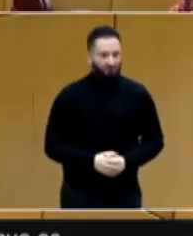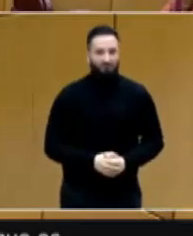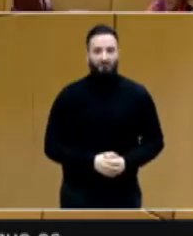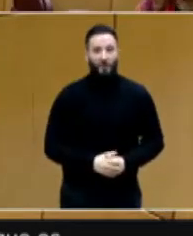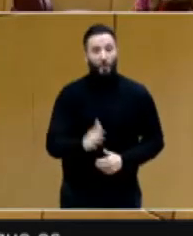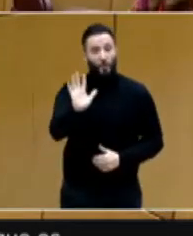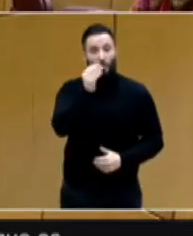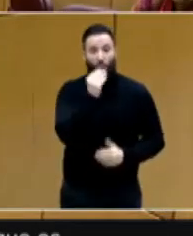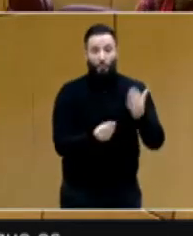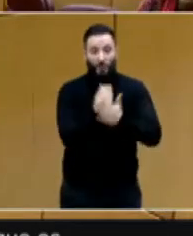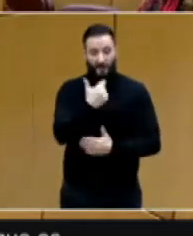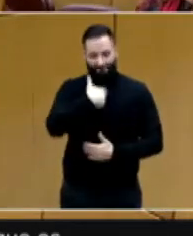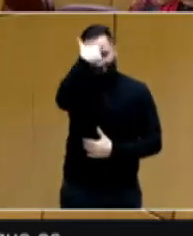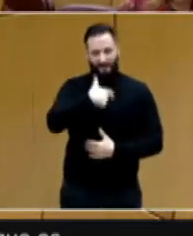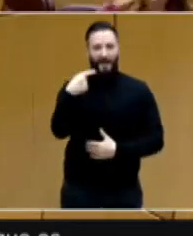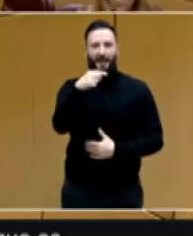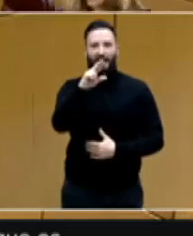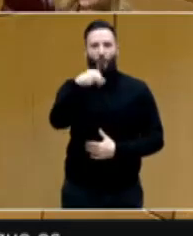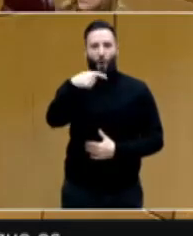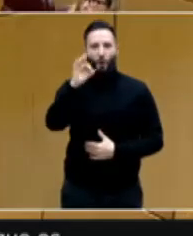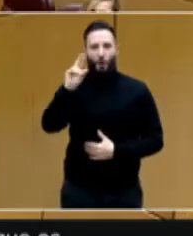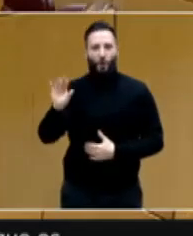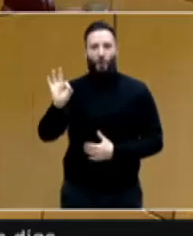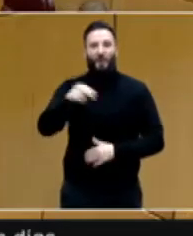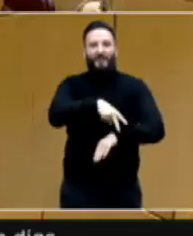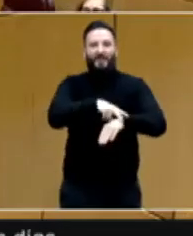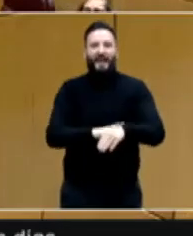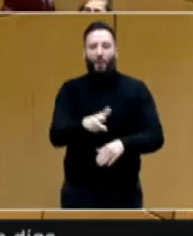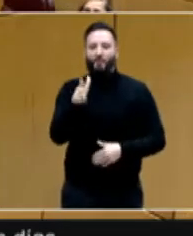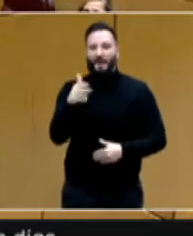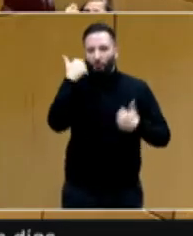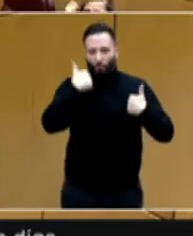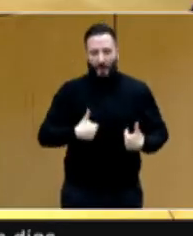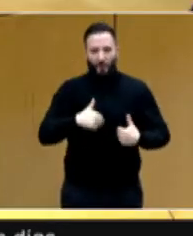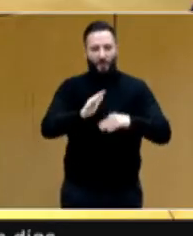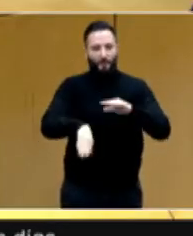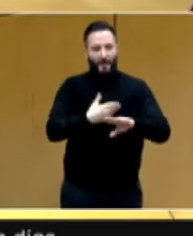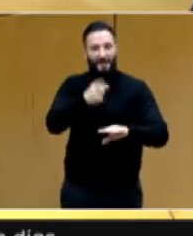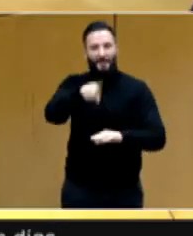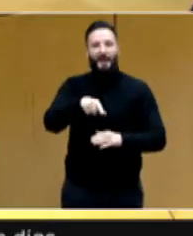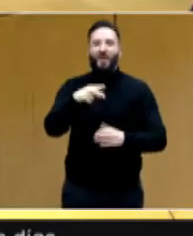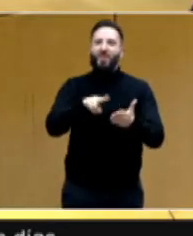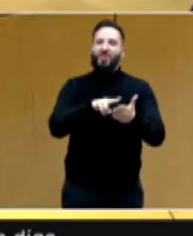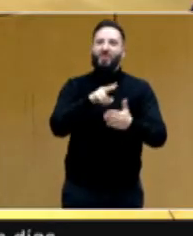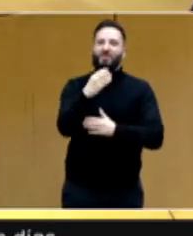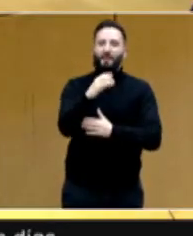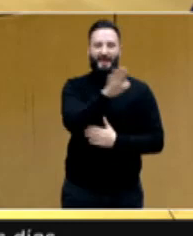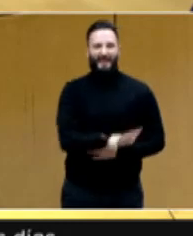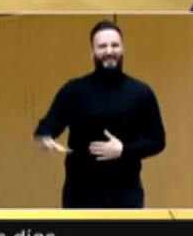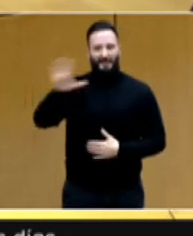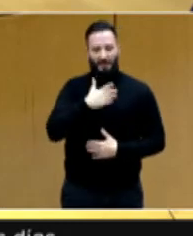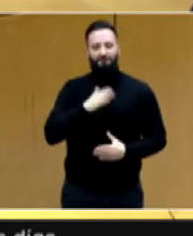Soy Gregorio Sarabia delegado de derechos humanos y para la convención del ser mi Estatal